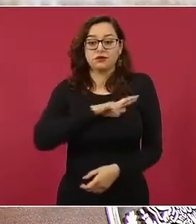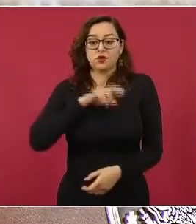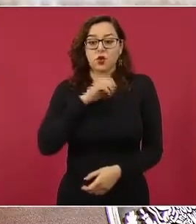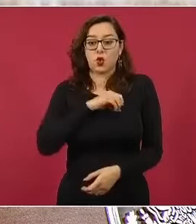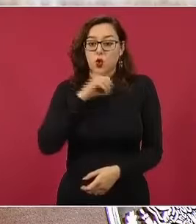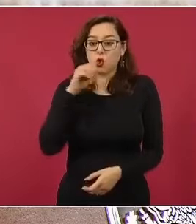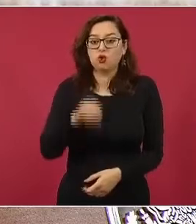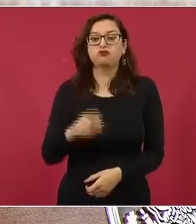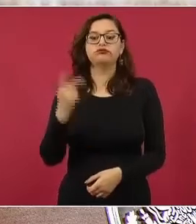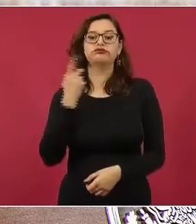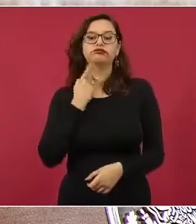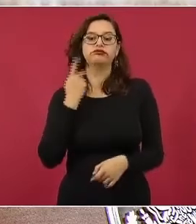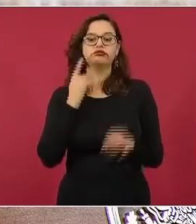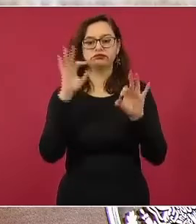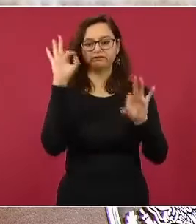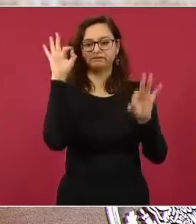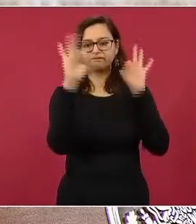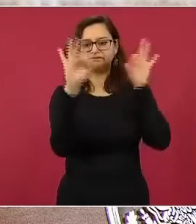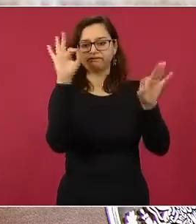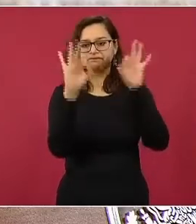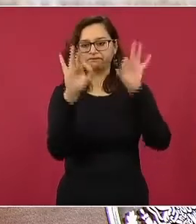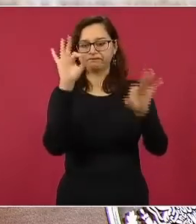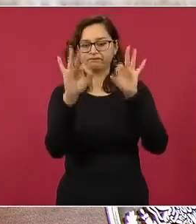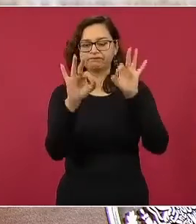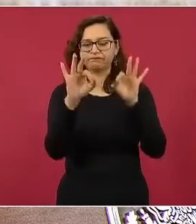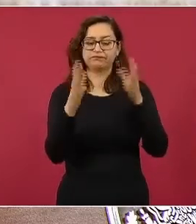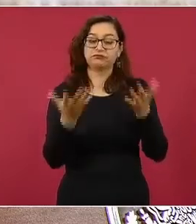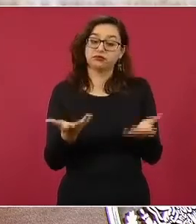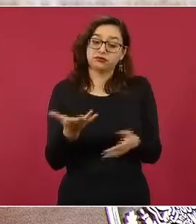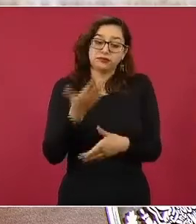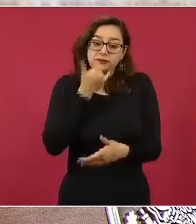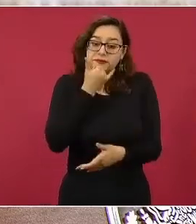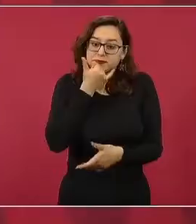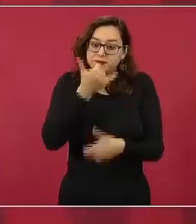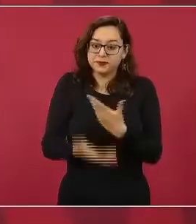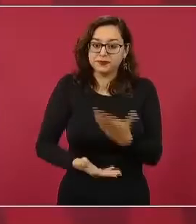La decisión de este juez es por una denuncia que